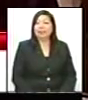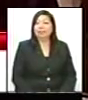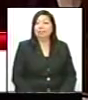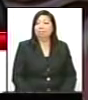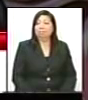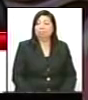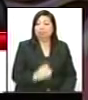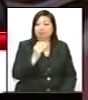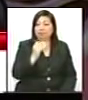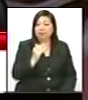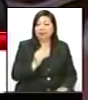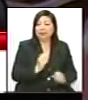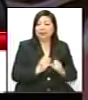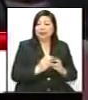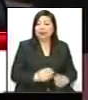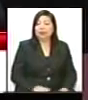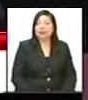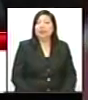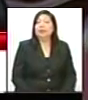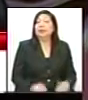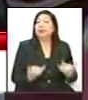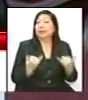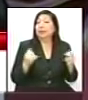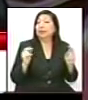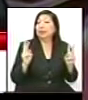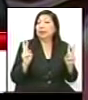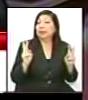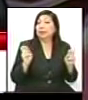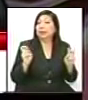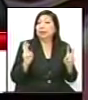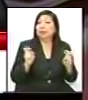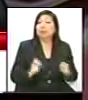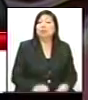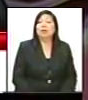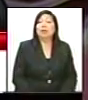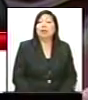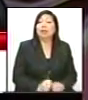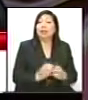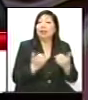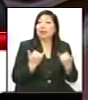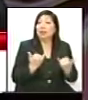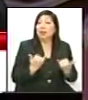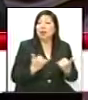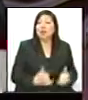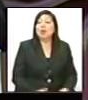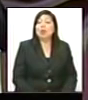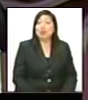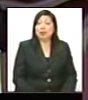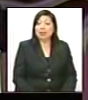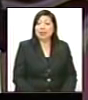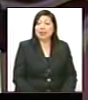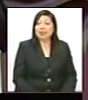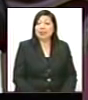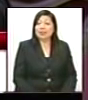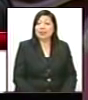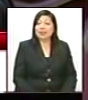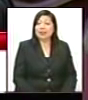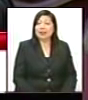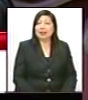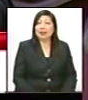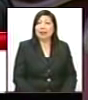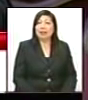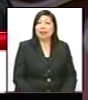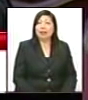Pasamos a la orden del día. El tema del día de hoy justamente es